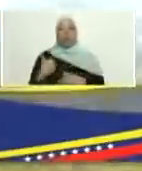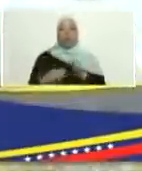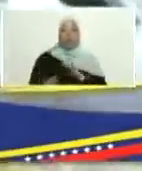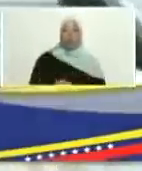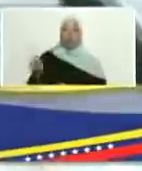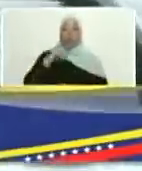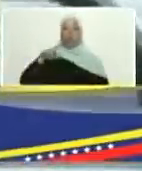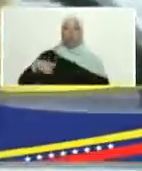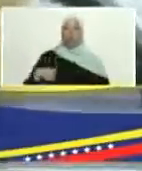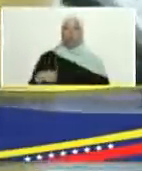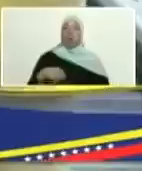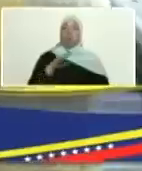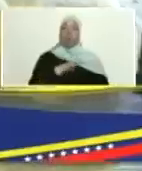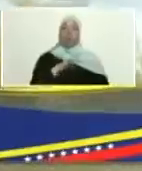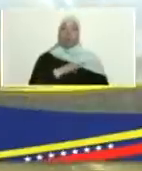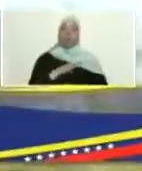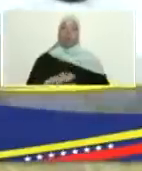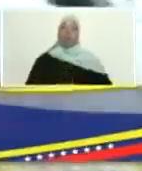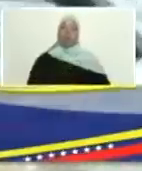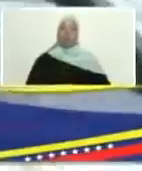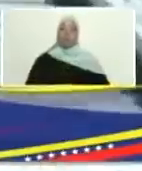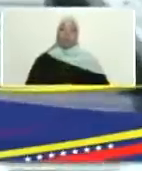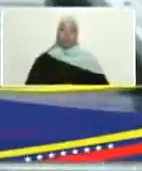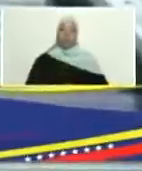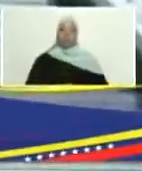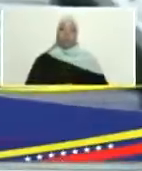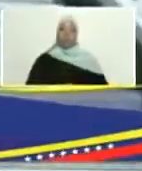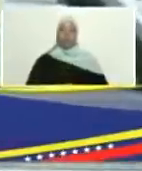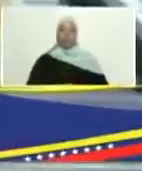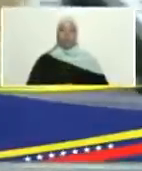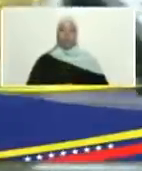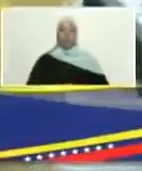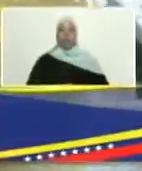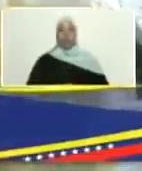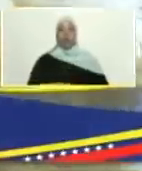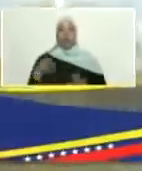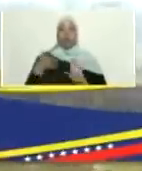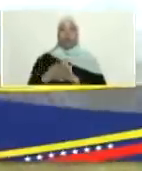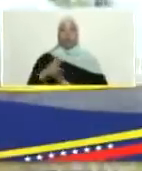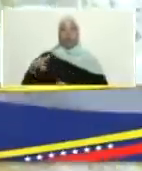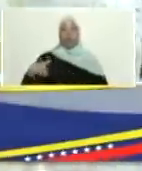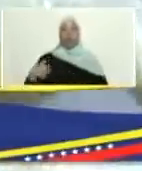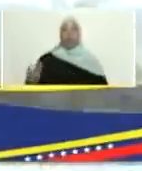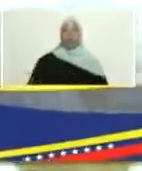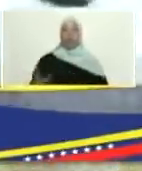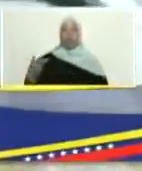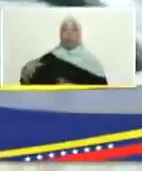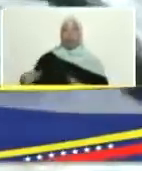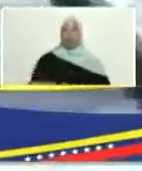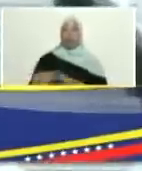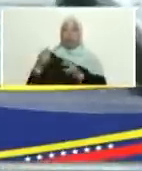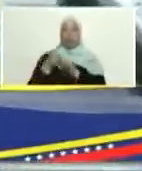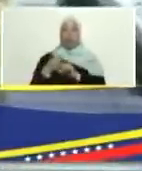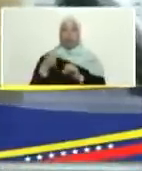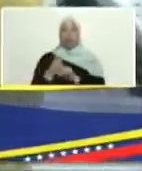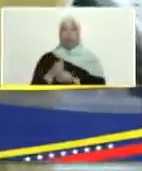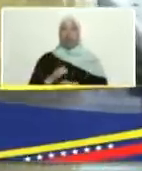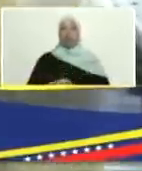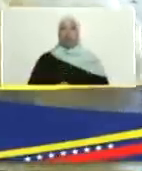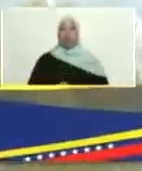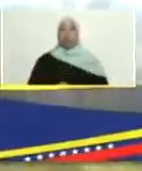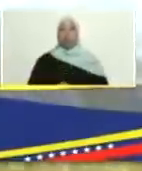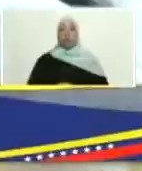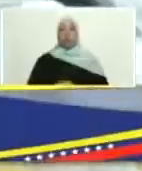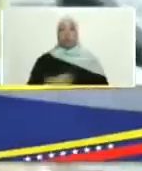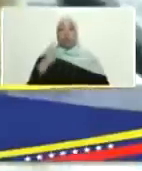más en la productividad. Voy a darle un poco la parte de lo que nos encontramos hoy en día en lo que es en